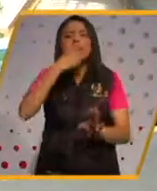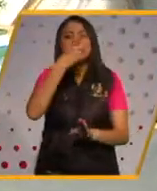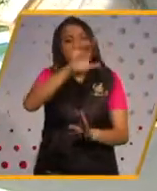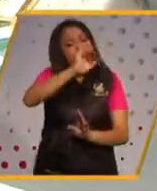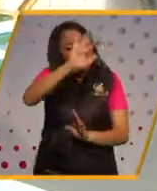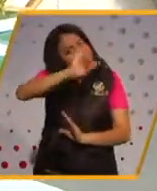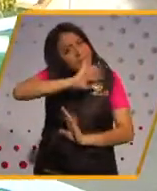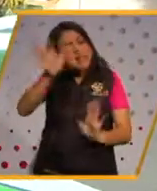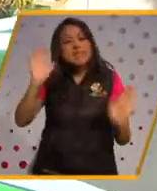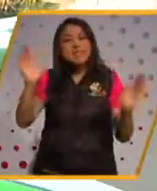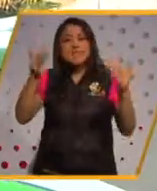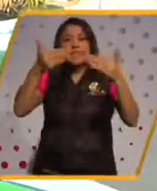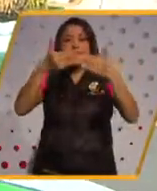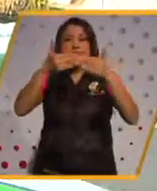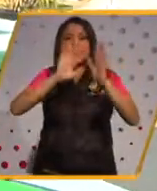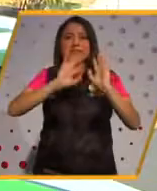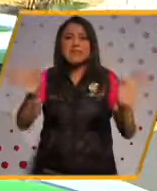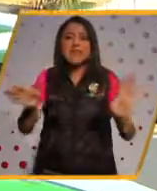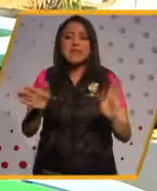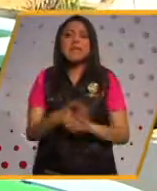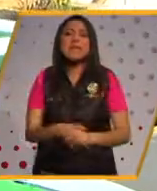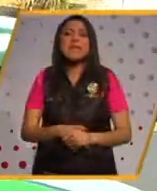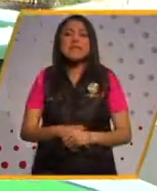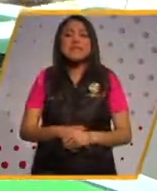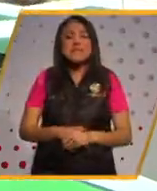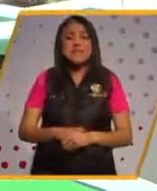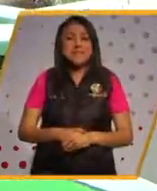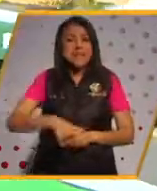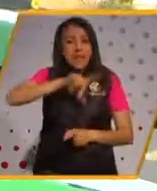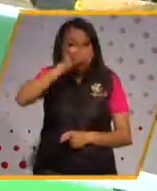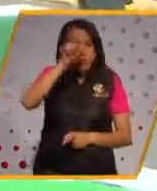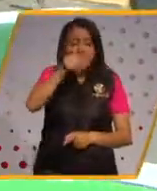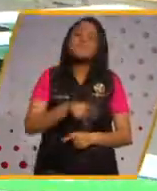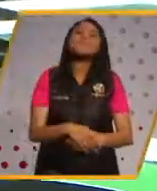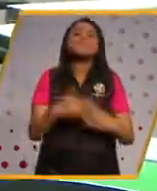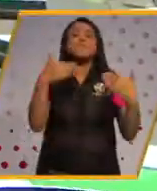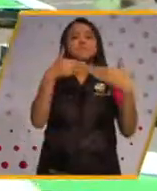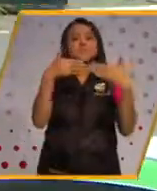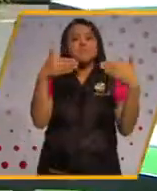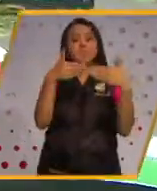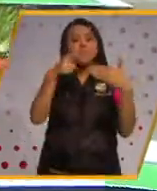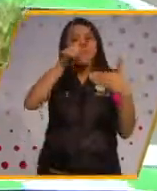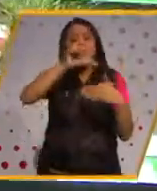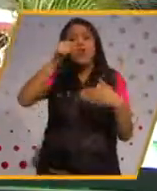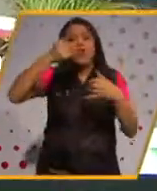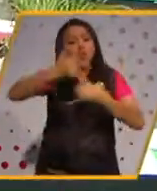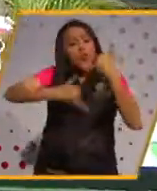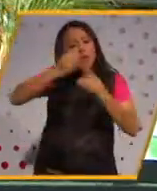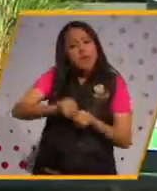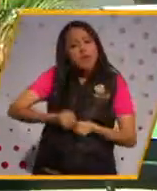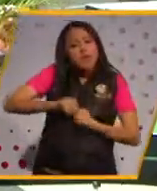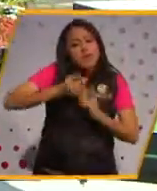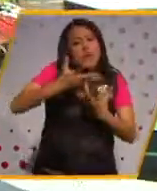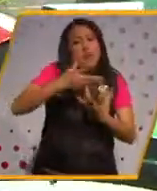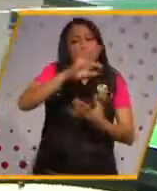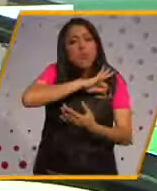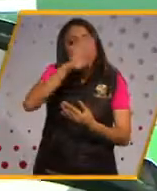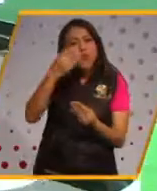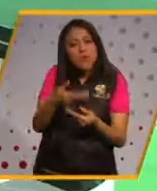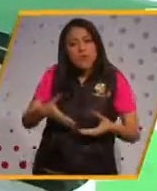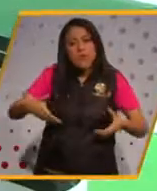listo cierra y le voy a preguntar a usted después de que tenga su juguete para faltar a la villa